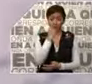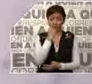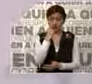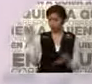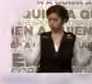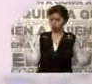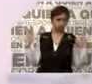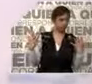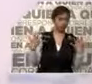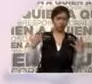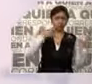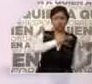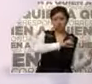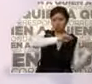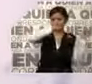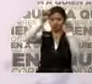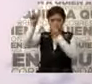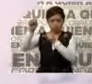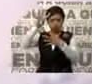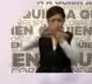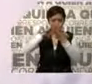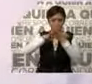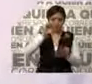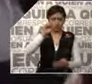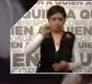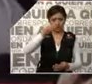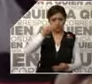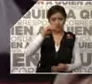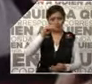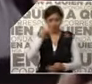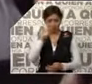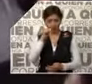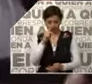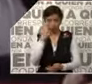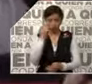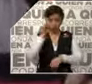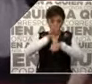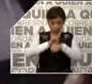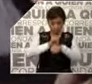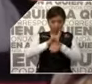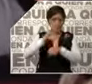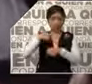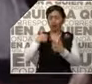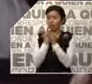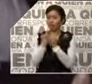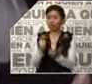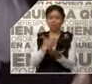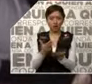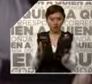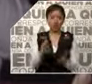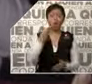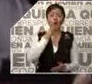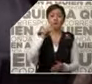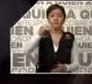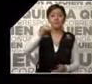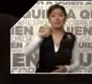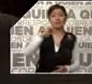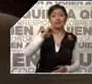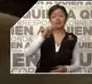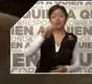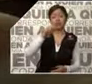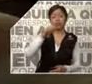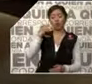al reclusorio a Santa Marta. Afortunadamente, después de 2 días salió libre, pero su tormento no terminó. El magistrado Lázaro